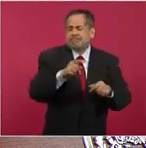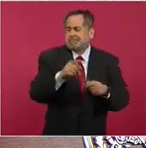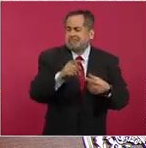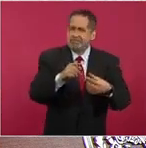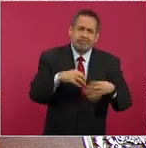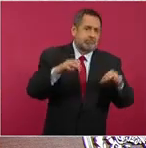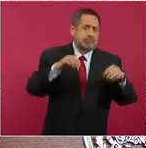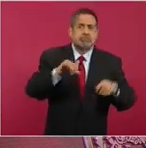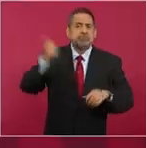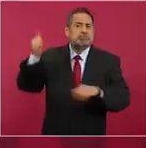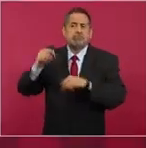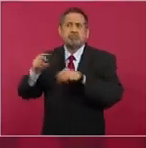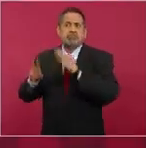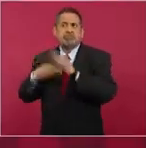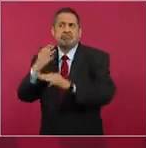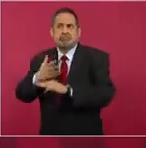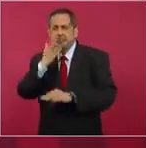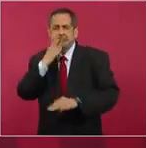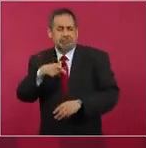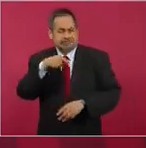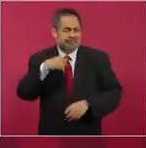que está apoyando